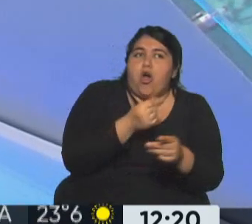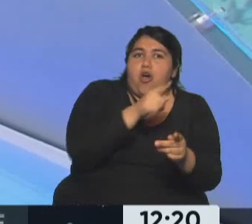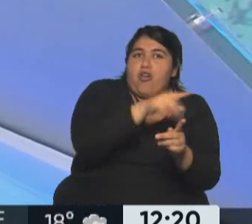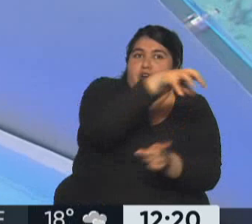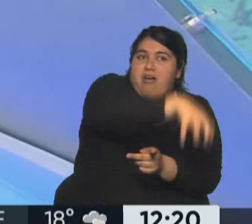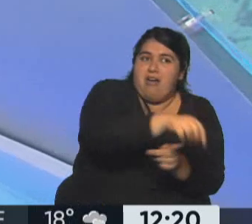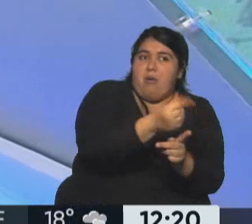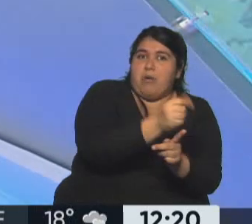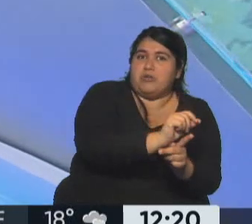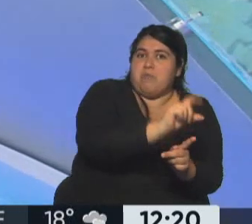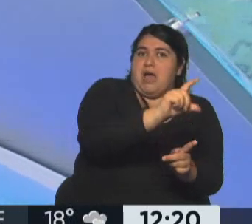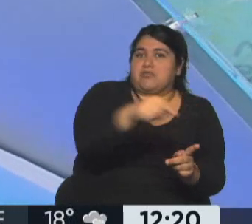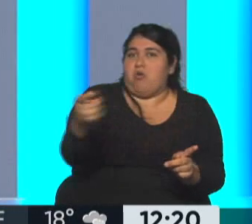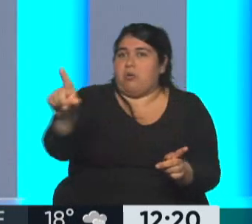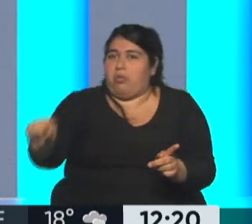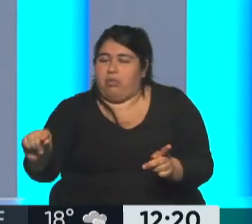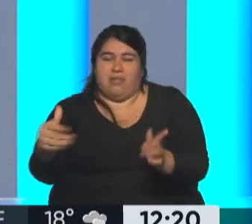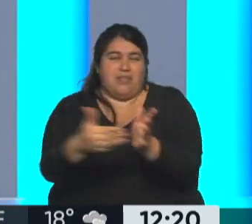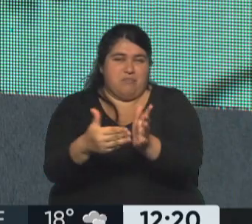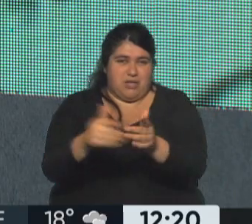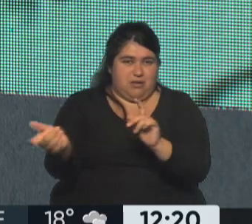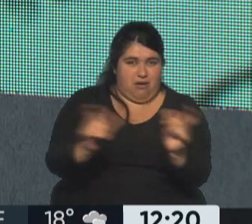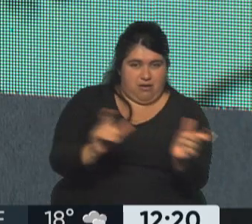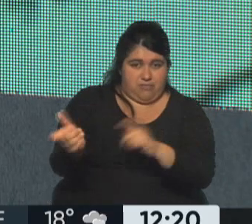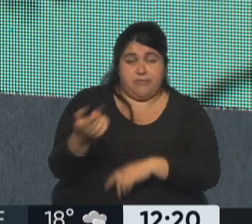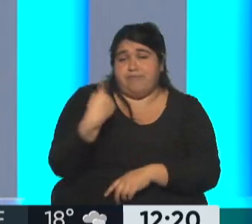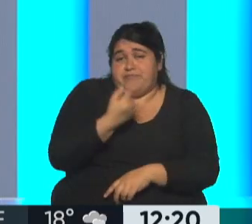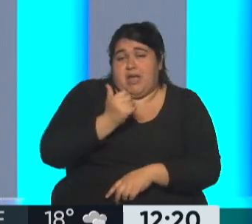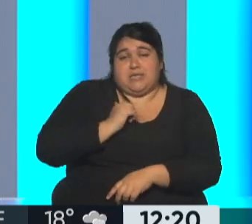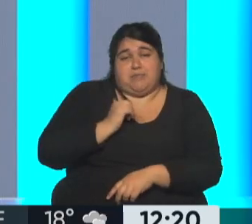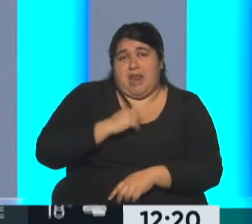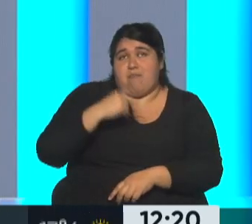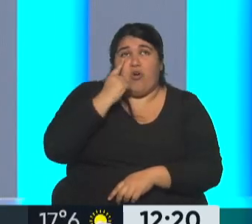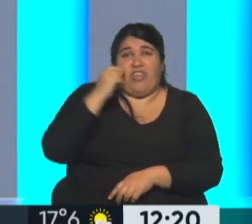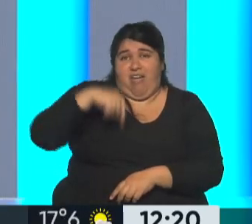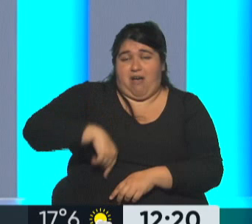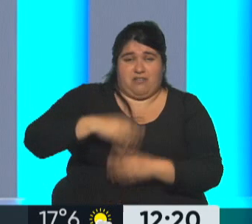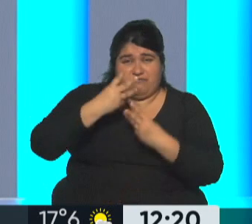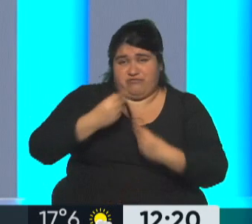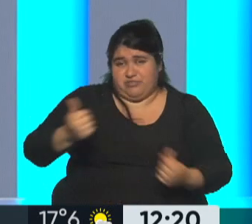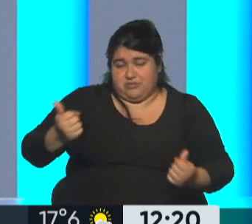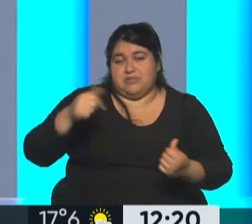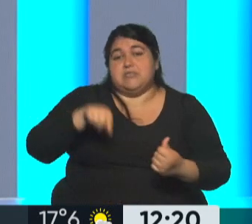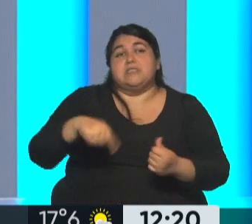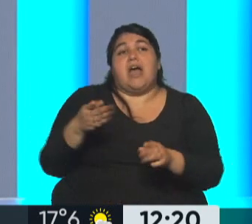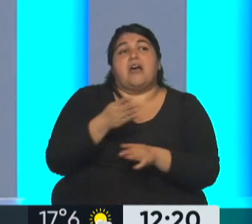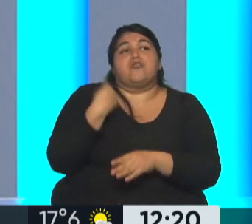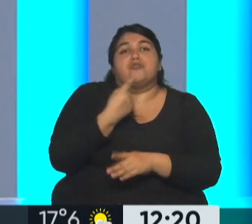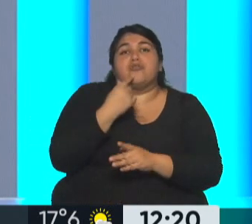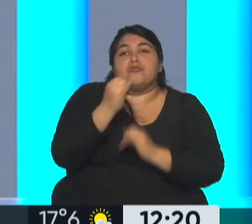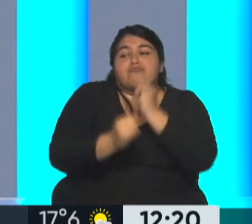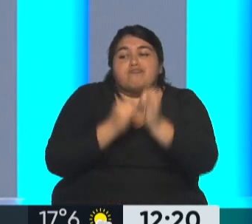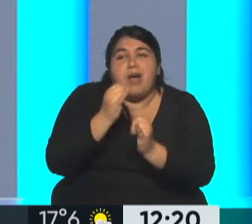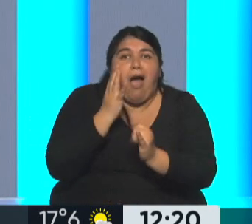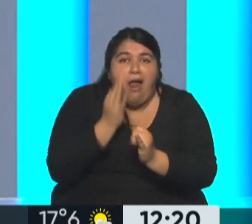otro seguro es lo que está sucediendo y hay que esperar el cierre lógicamente hay que esperar el cierre con lo cual no se puede anticipar nada todavía pero seguramente